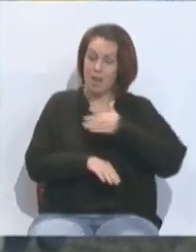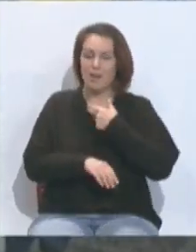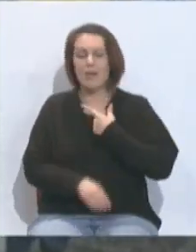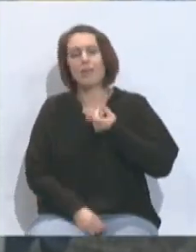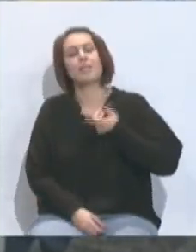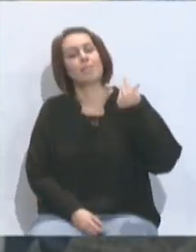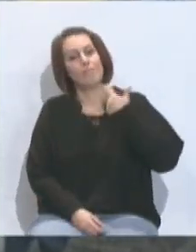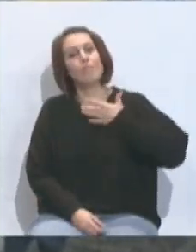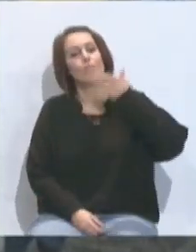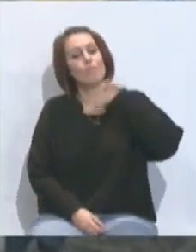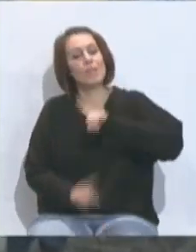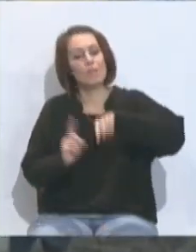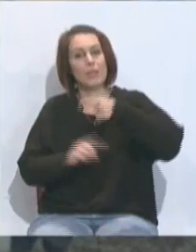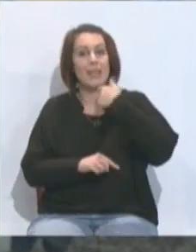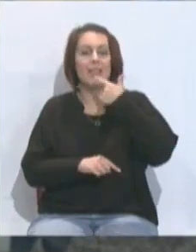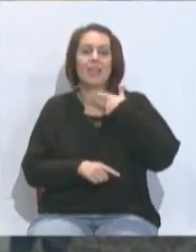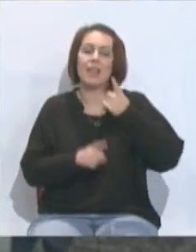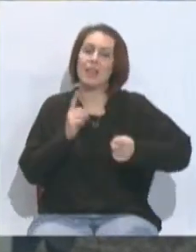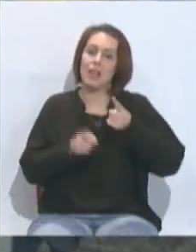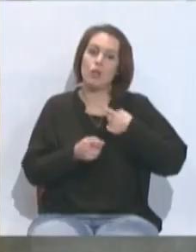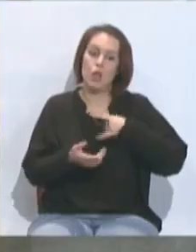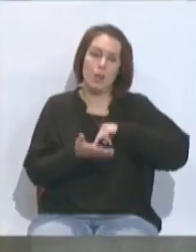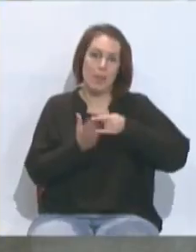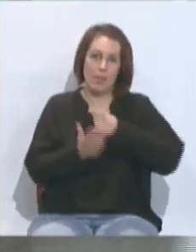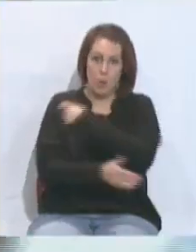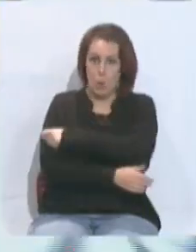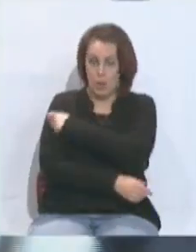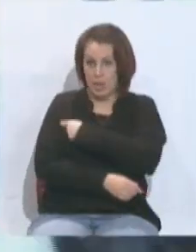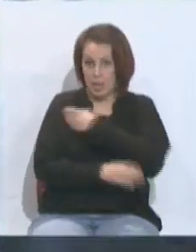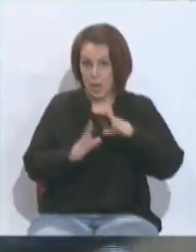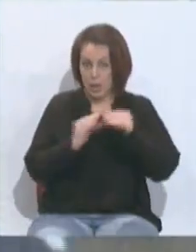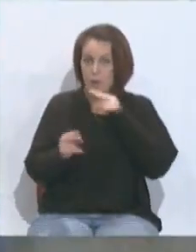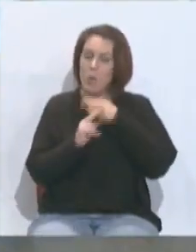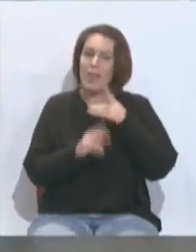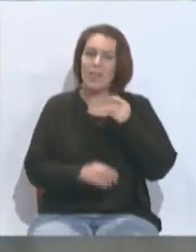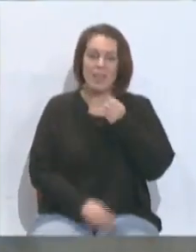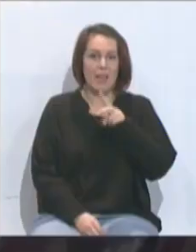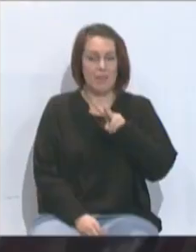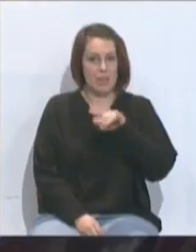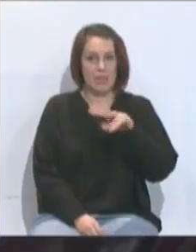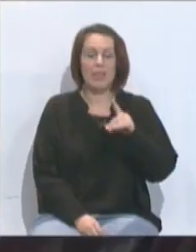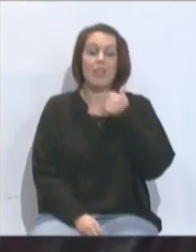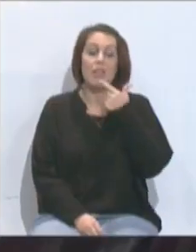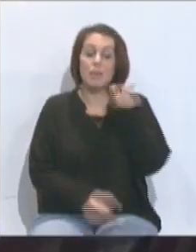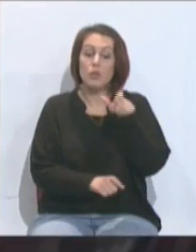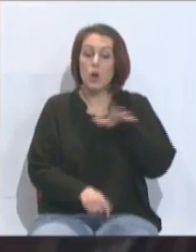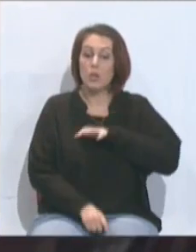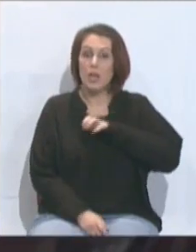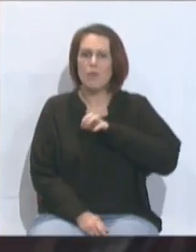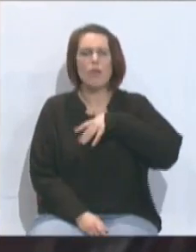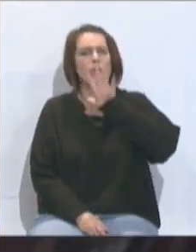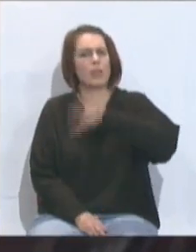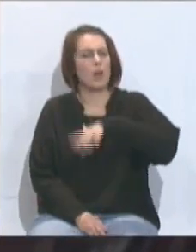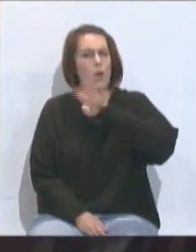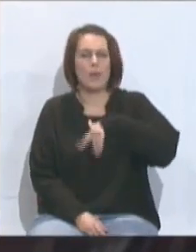lo ha trasladado el director del Plan de Vacunación de Andalucía, David Moreno, quien ha indicado que los contagiados no tienen que esperar los